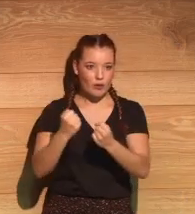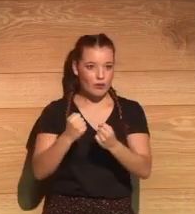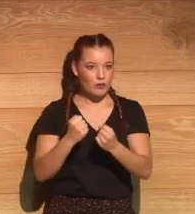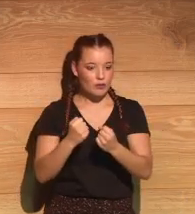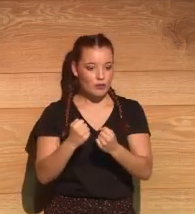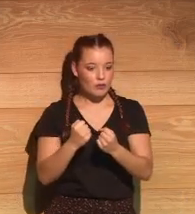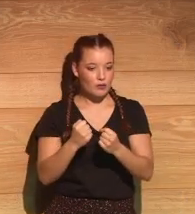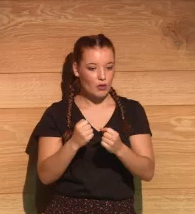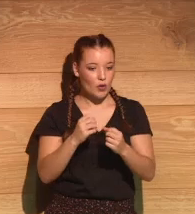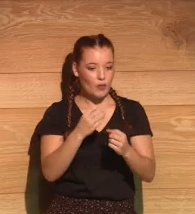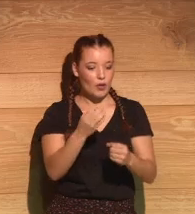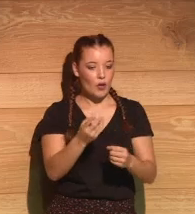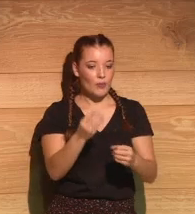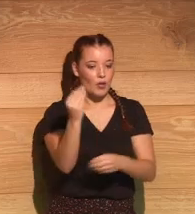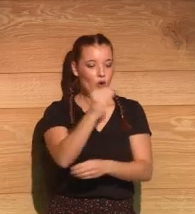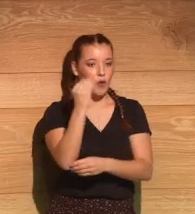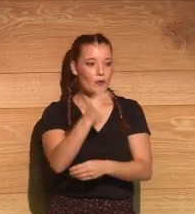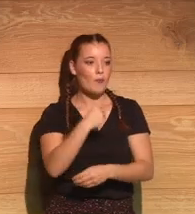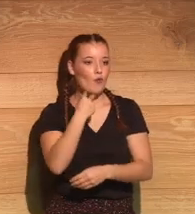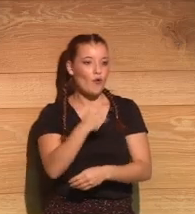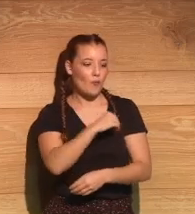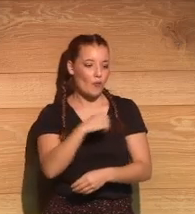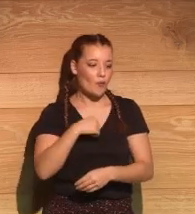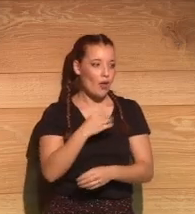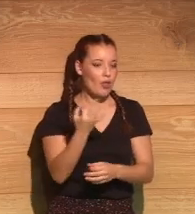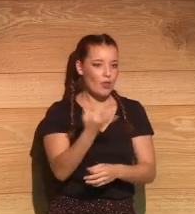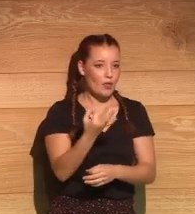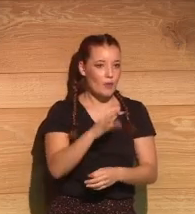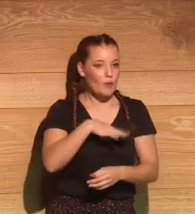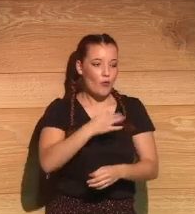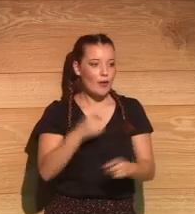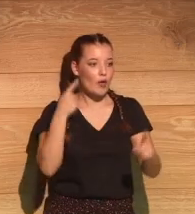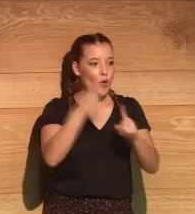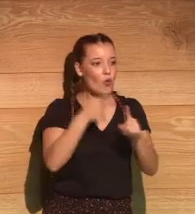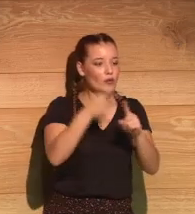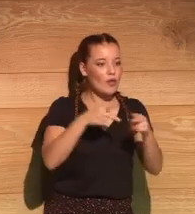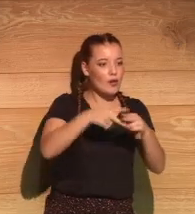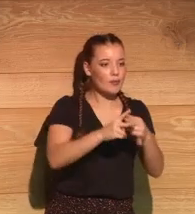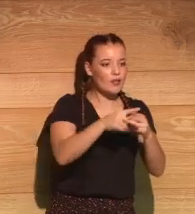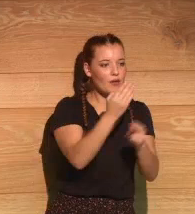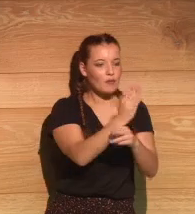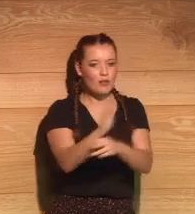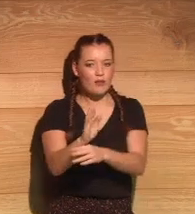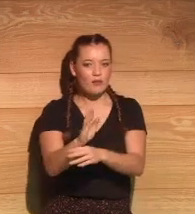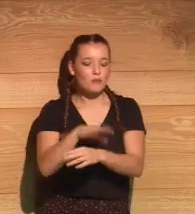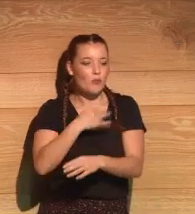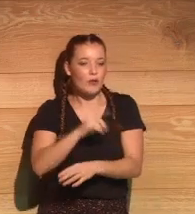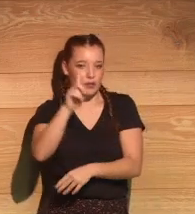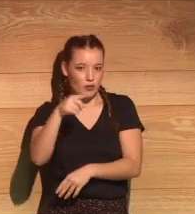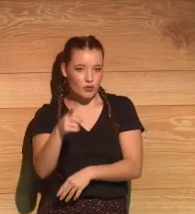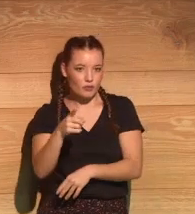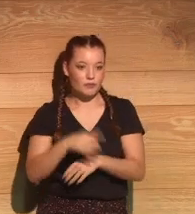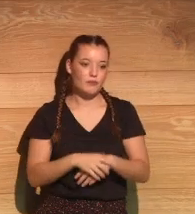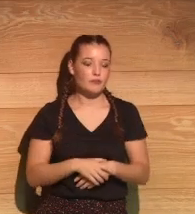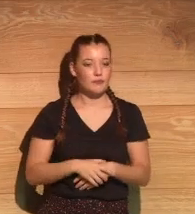tener una voz propia. ¿Qué opinión tenéis sobre esto? Puede ser útil en algunos casos como herramienta de representación, la plantea Emma, y creo que